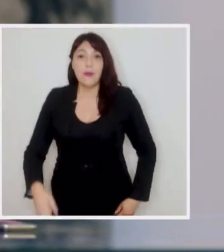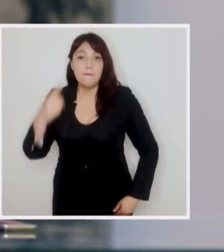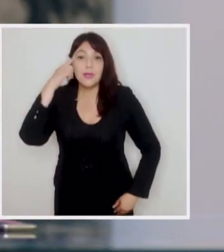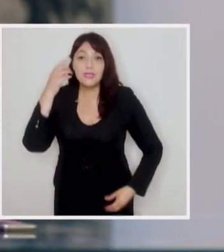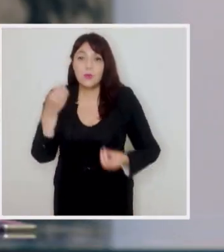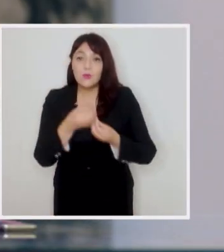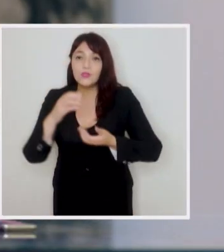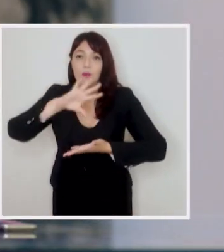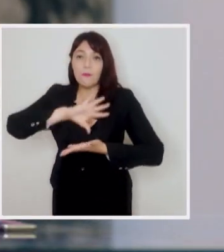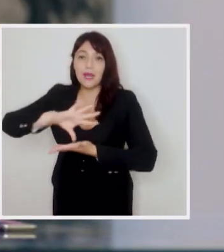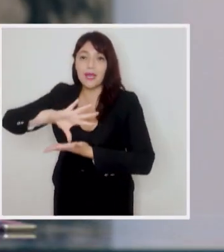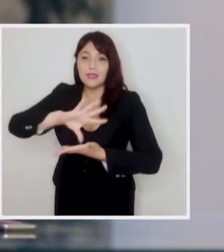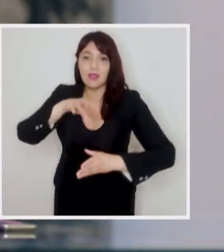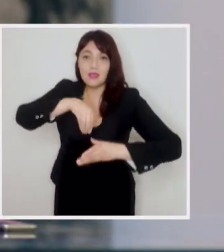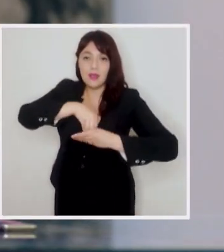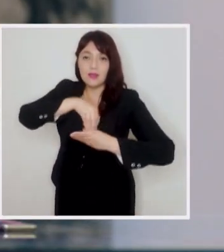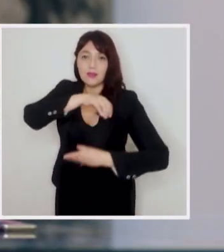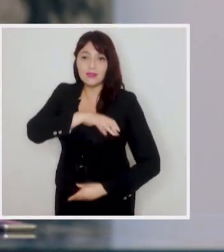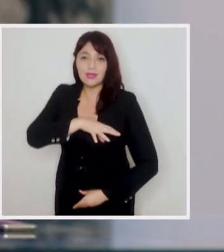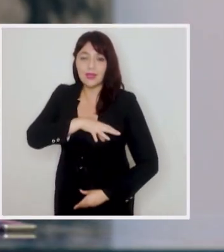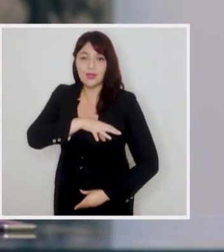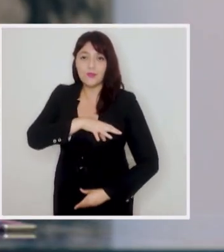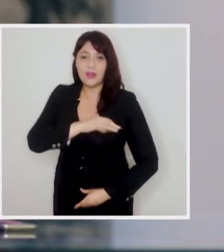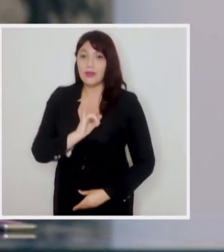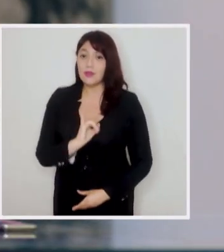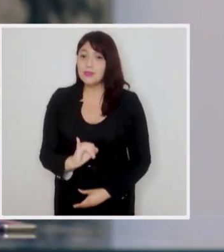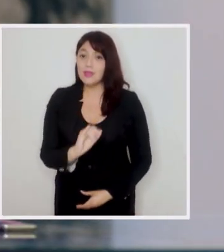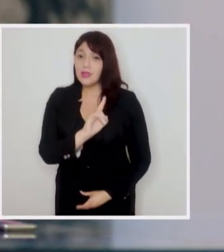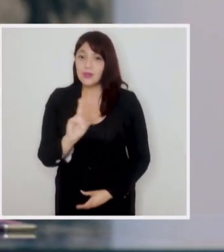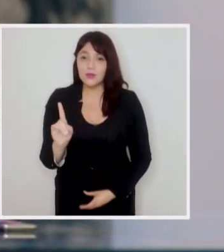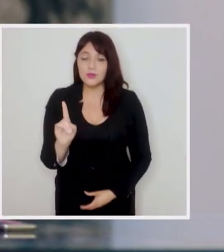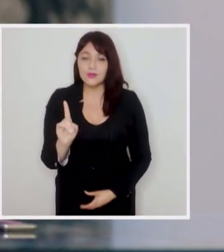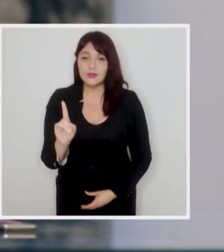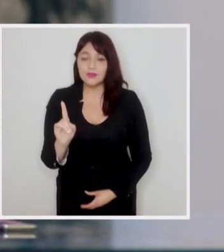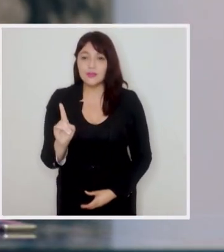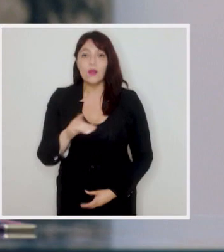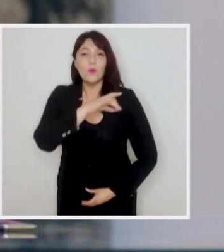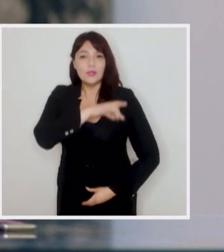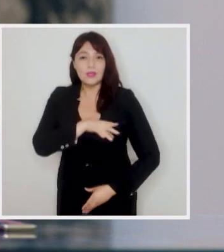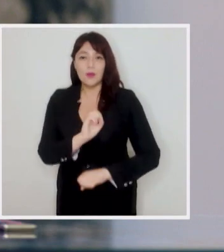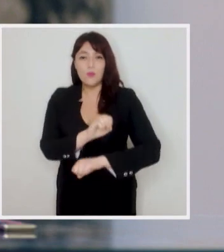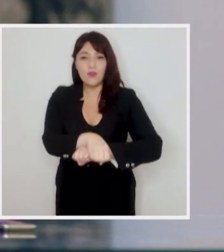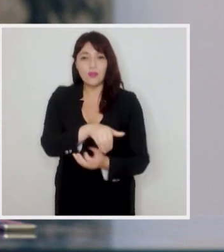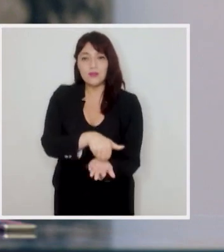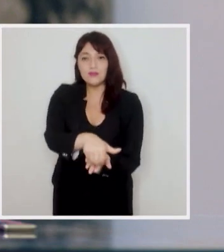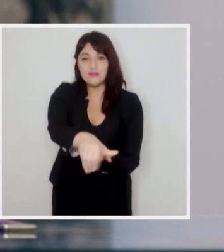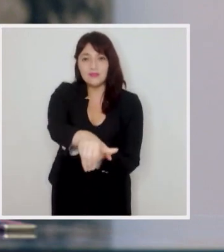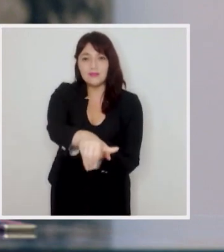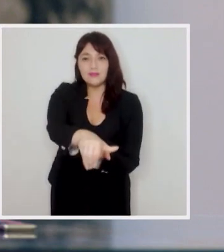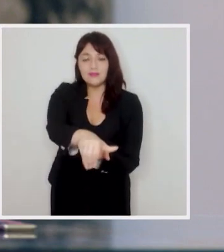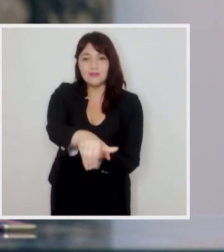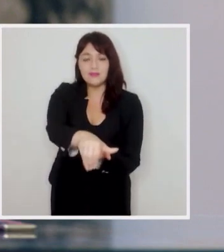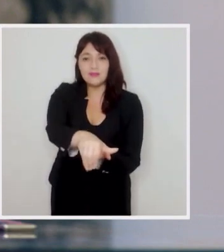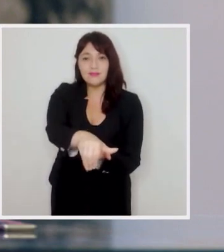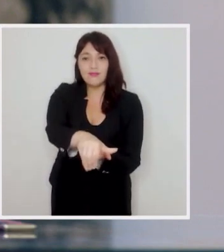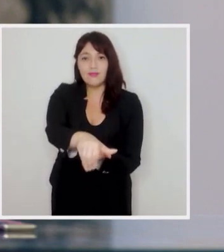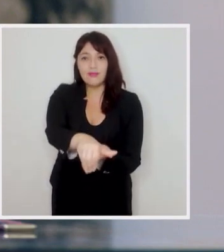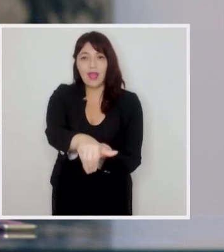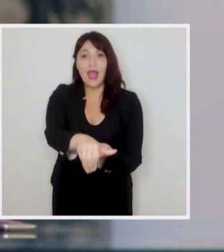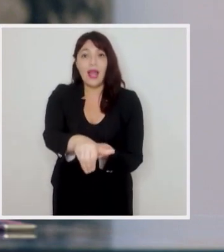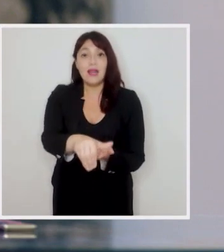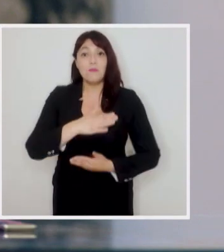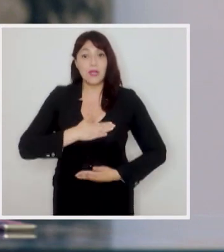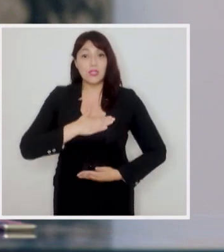Nos han hecho creer que existen muchos países dentro de Chile. El del sí y el del no. El Chile del apruebo y del